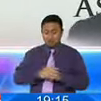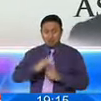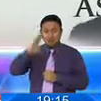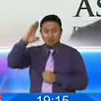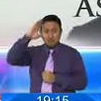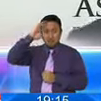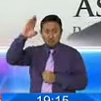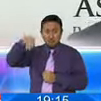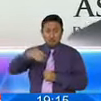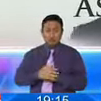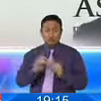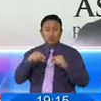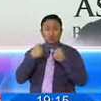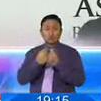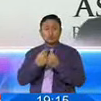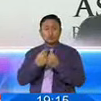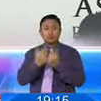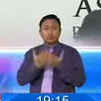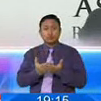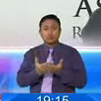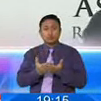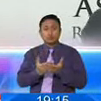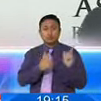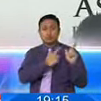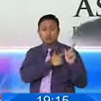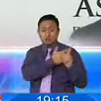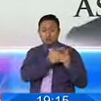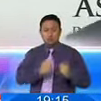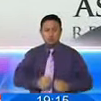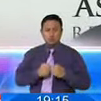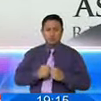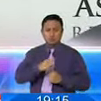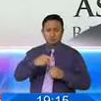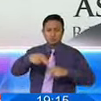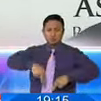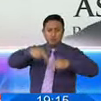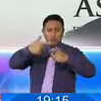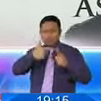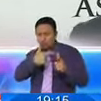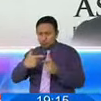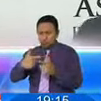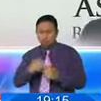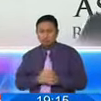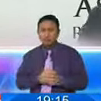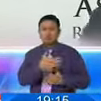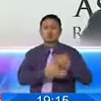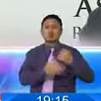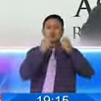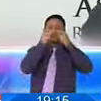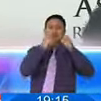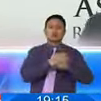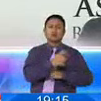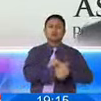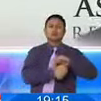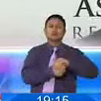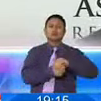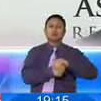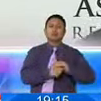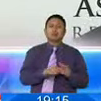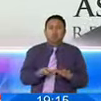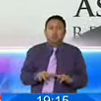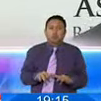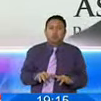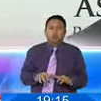policías y miembros de Fuerzas Armadas valientes que han estado en la zona de frontera, jueces y fiscales escondidos tras sus